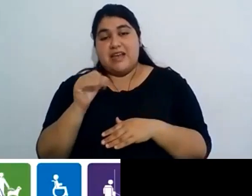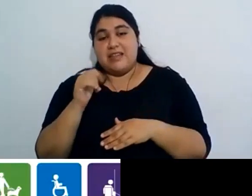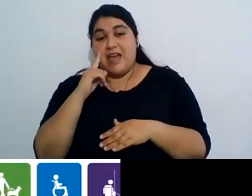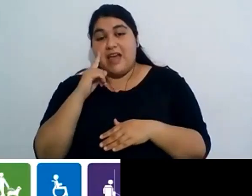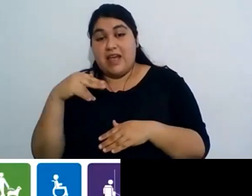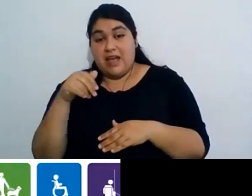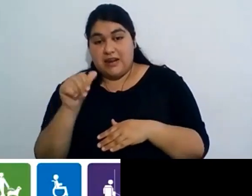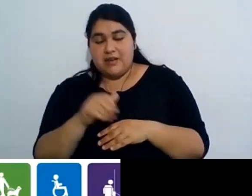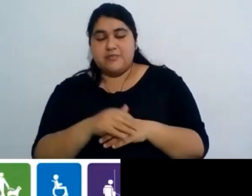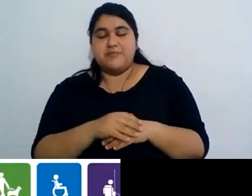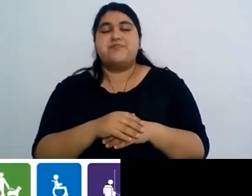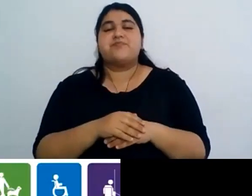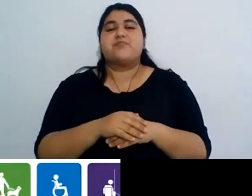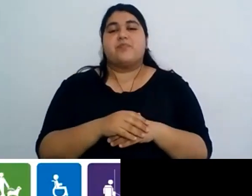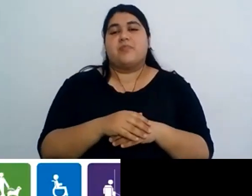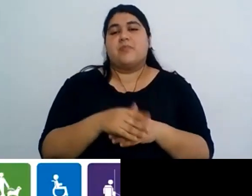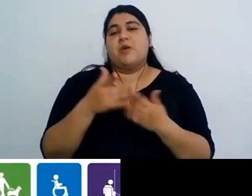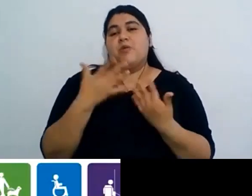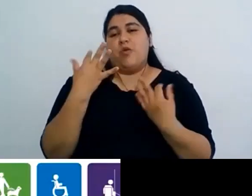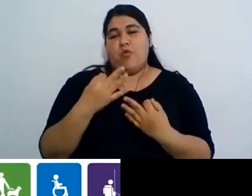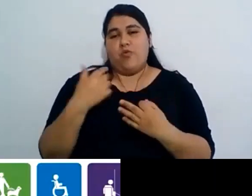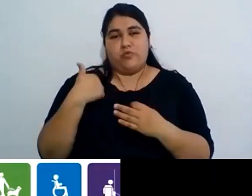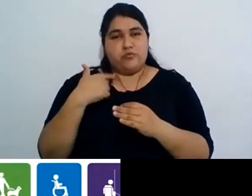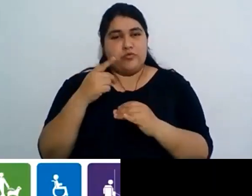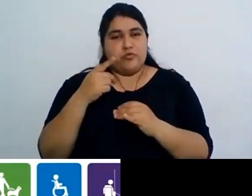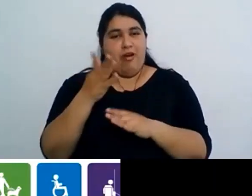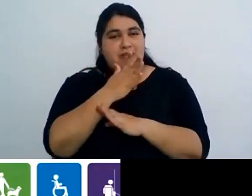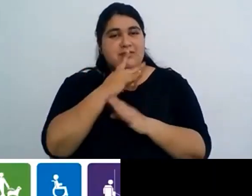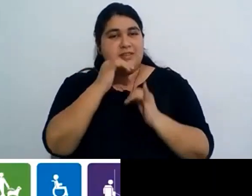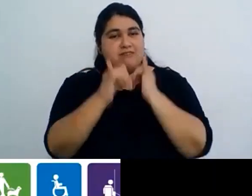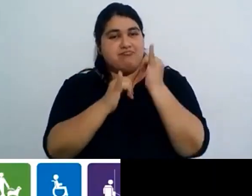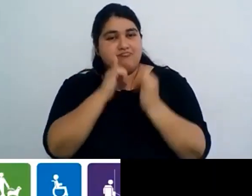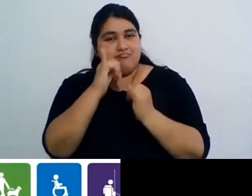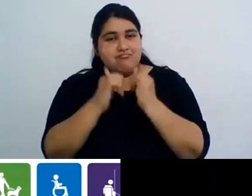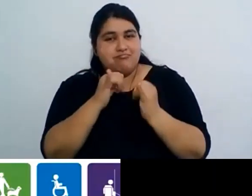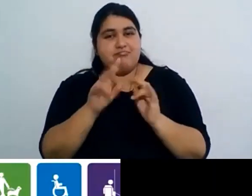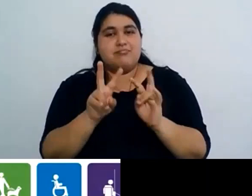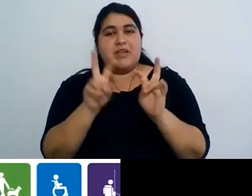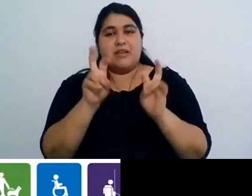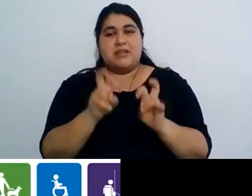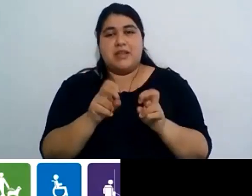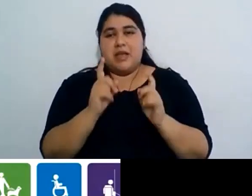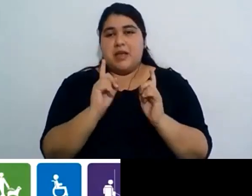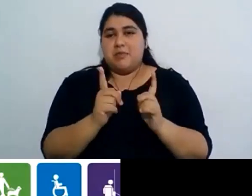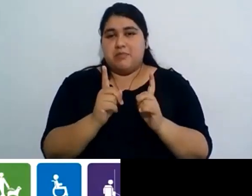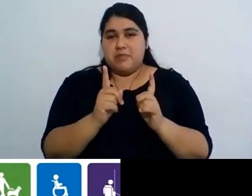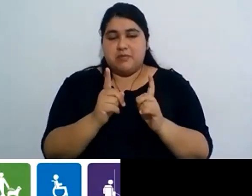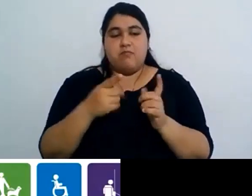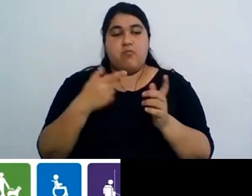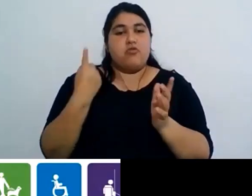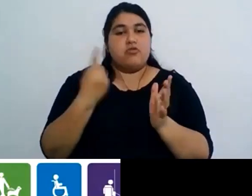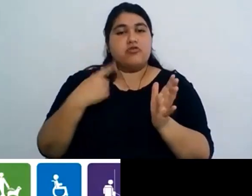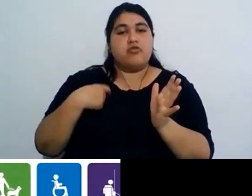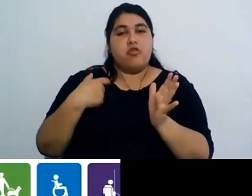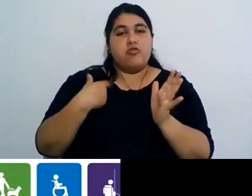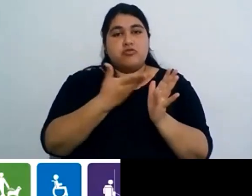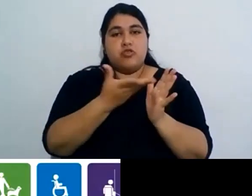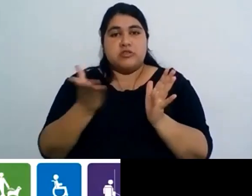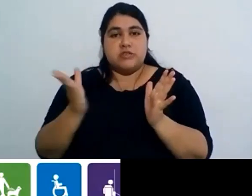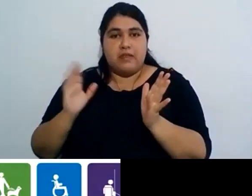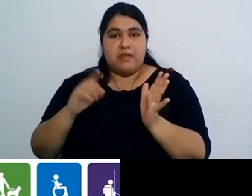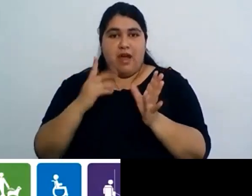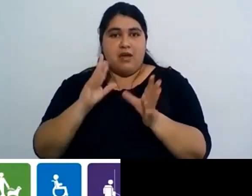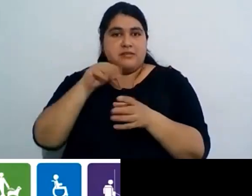por, justamente lo que mencionaste sobre que vivimos en una sociedad muy violenta, muy